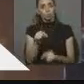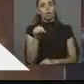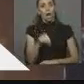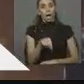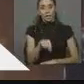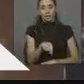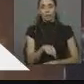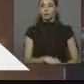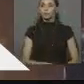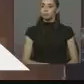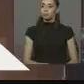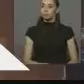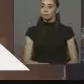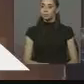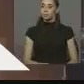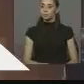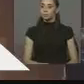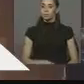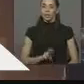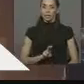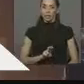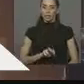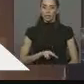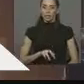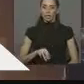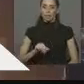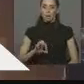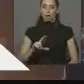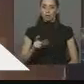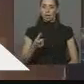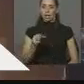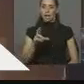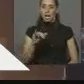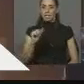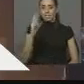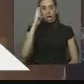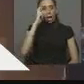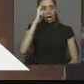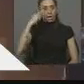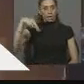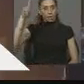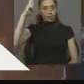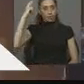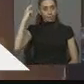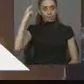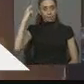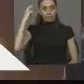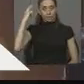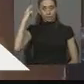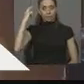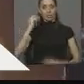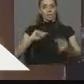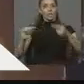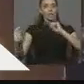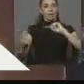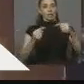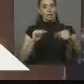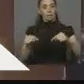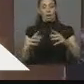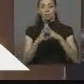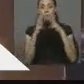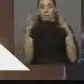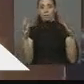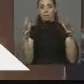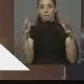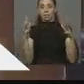Aquí René Manuel García se podrá recordar hubo un debate muy grande sobre